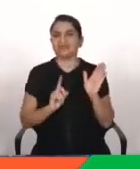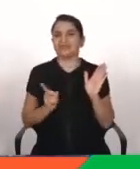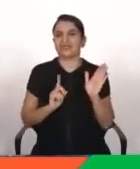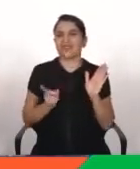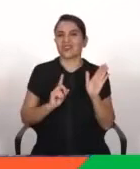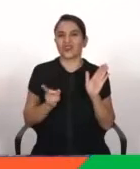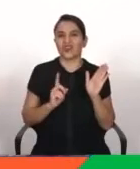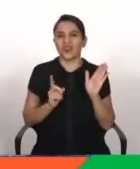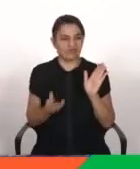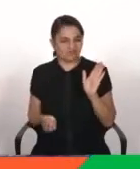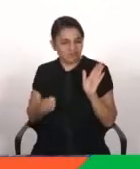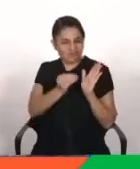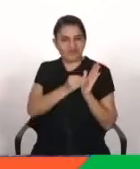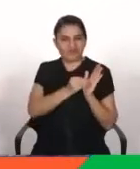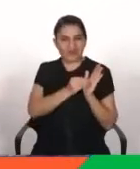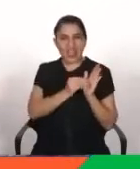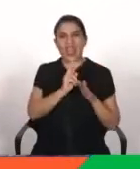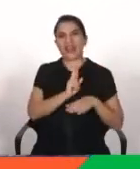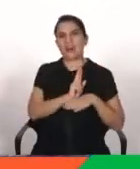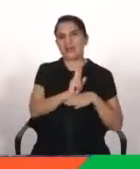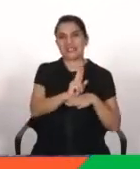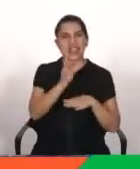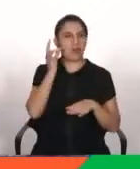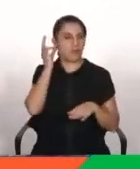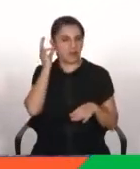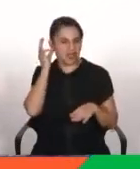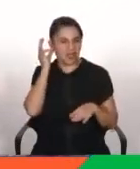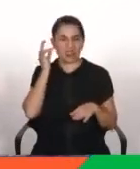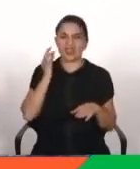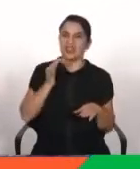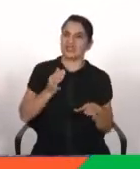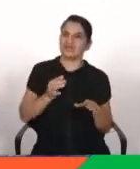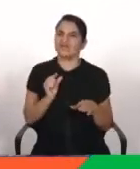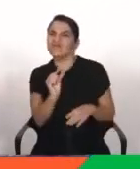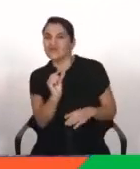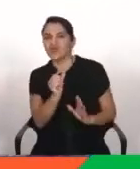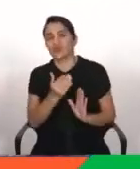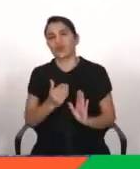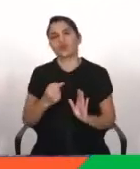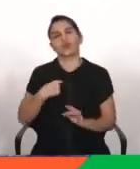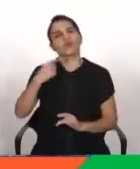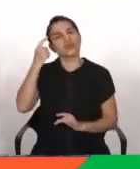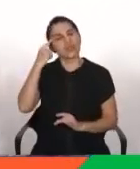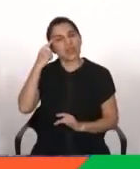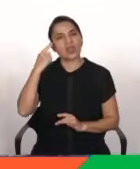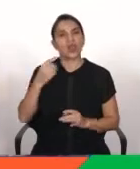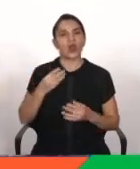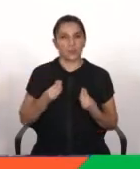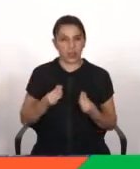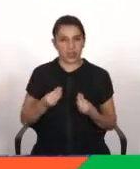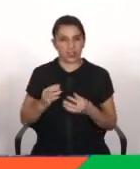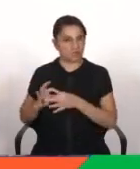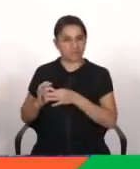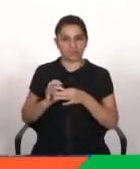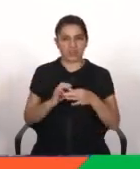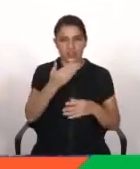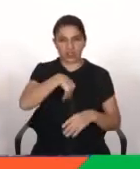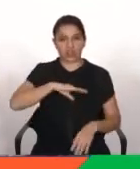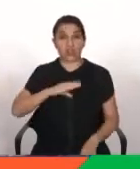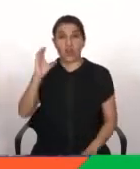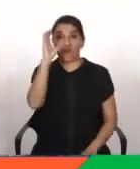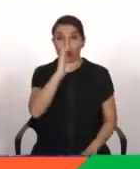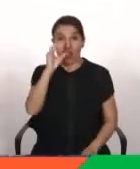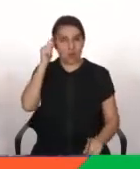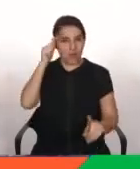no nos representan a muchos, entonces yo creo que por eso que buscamos la igualdad, no solo en ciencias,